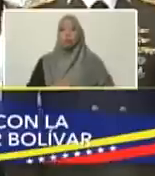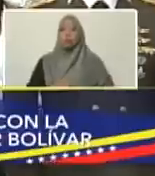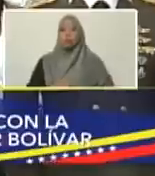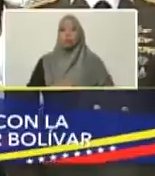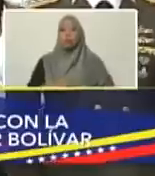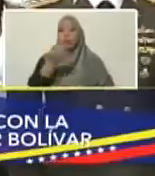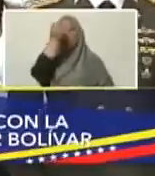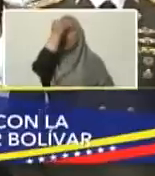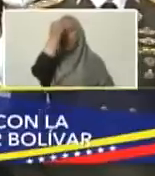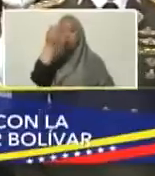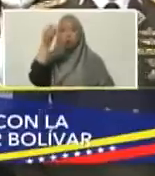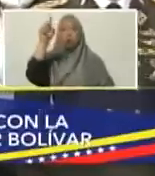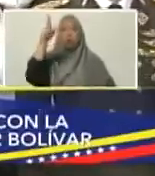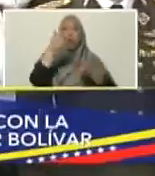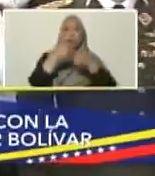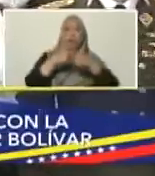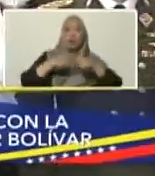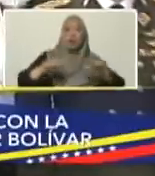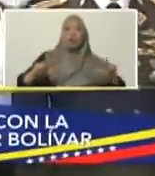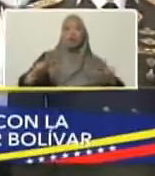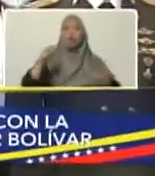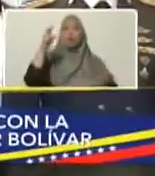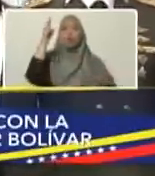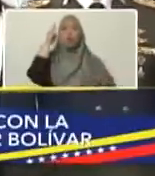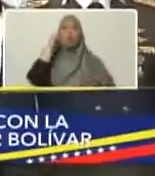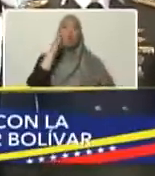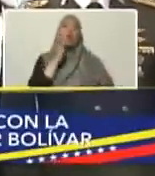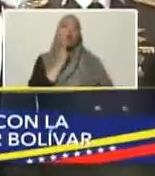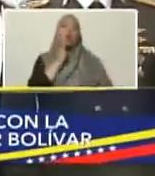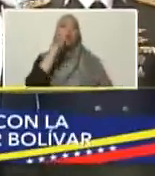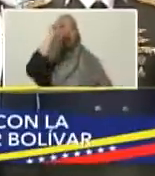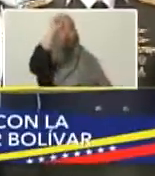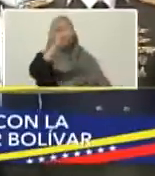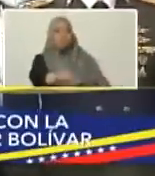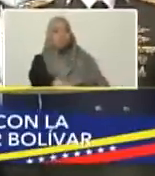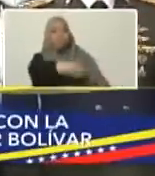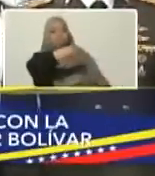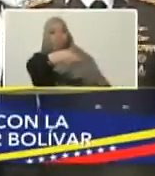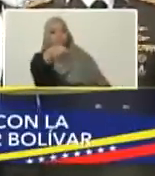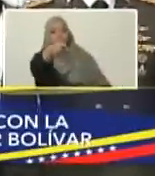delante de la espada del libertador Simón Bolívar.